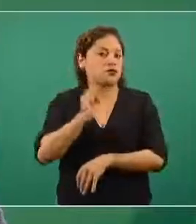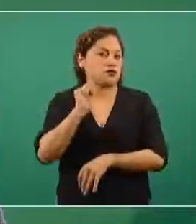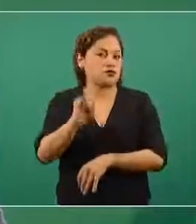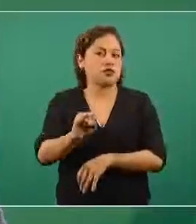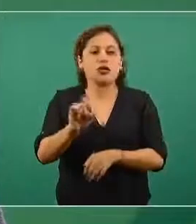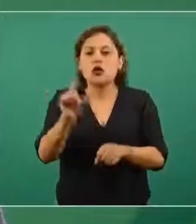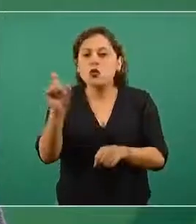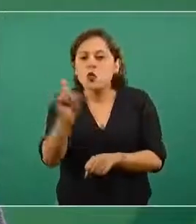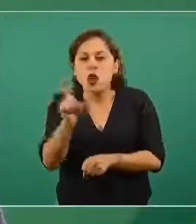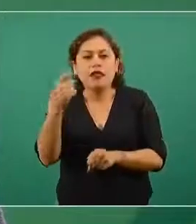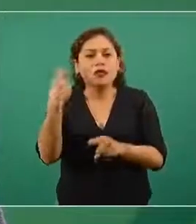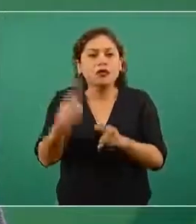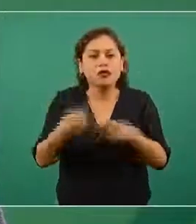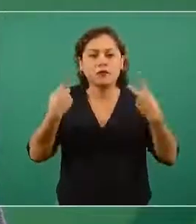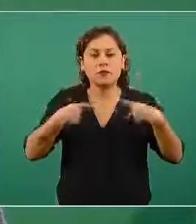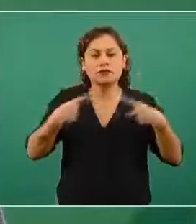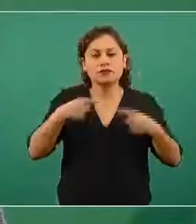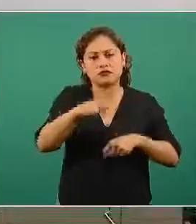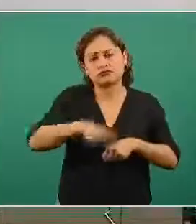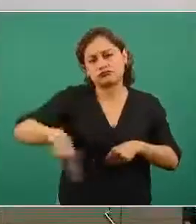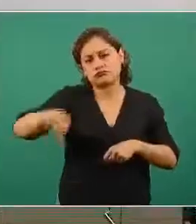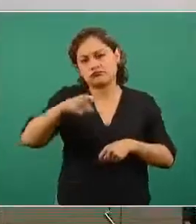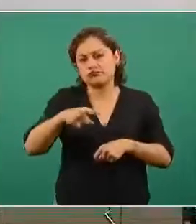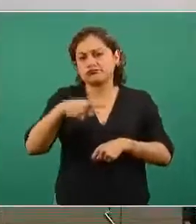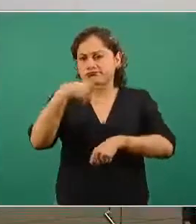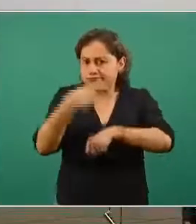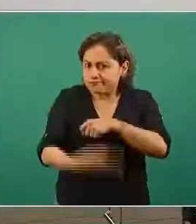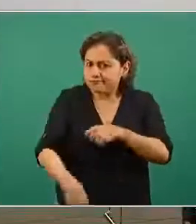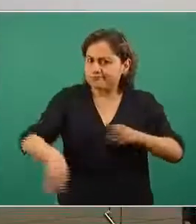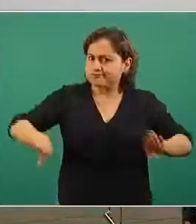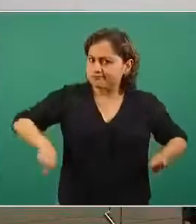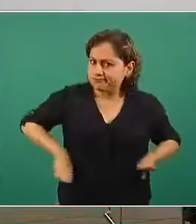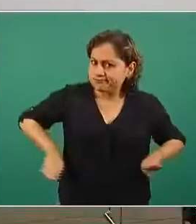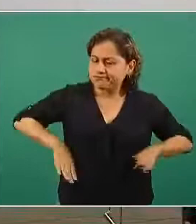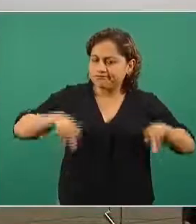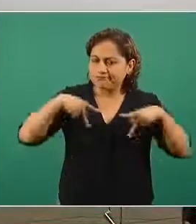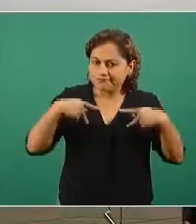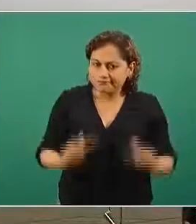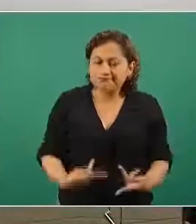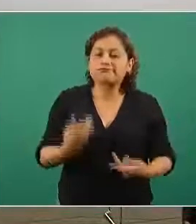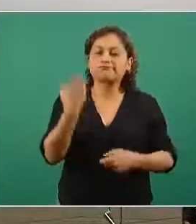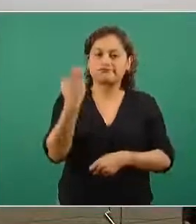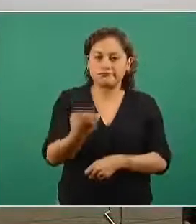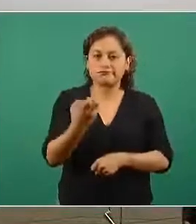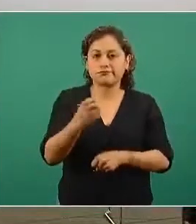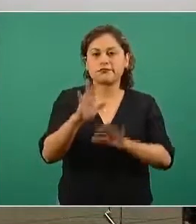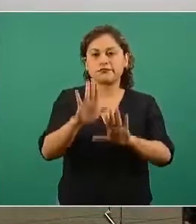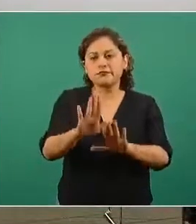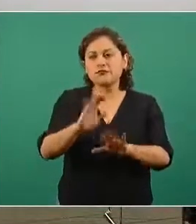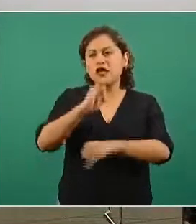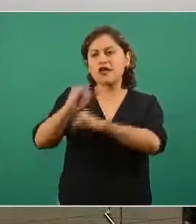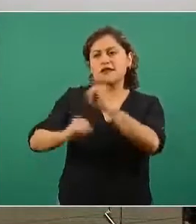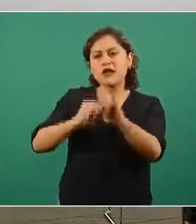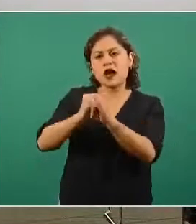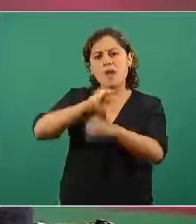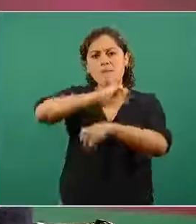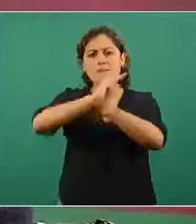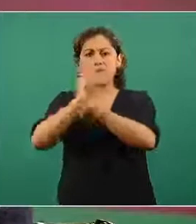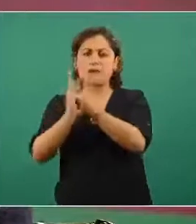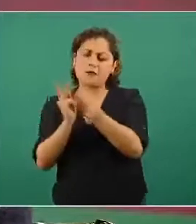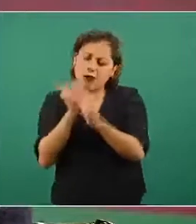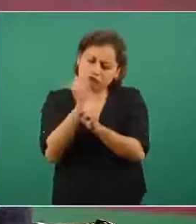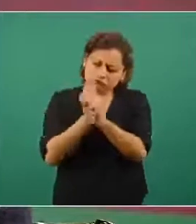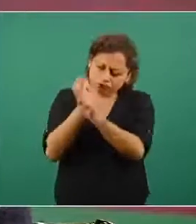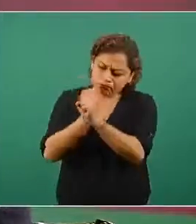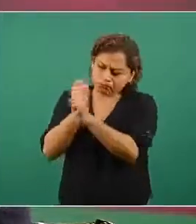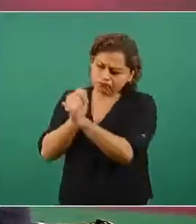Por lo mismo, digamos, está dando un seguimiento a través de las diferentes investigaciones internacionales de qué tanto